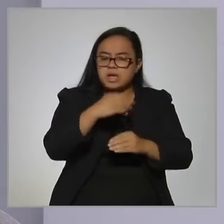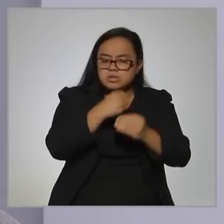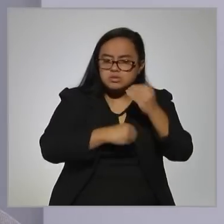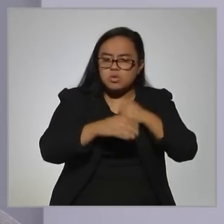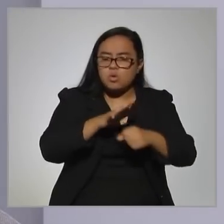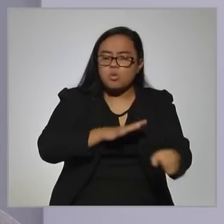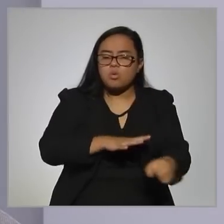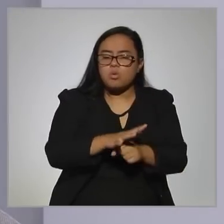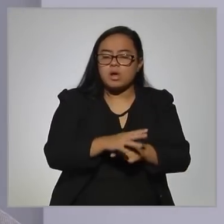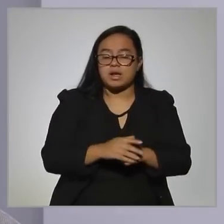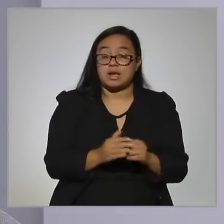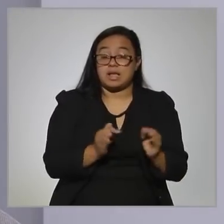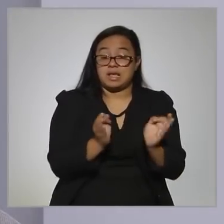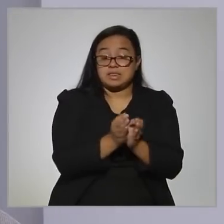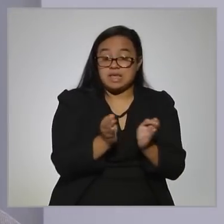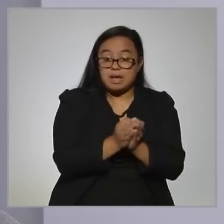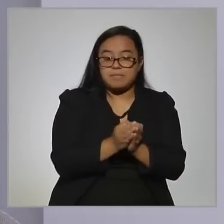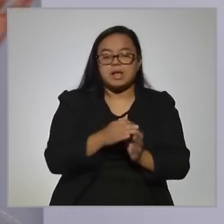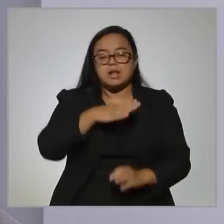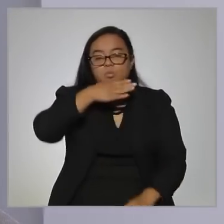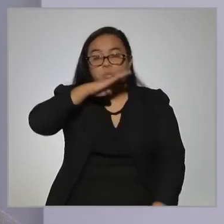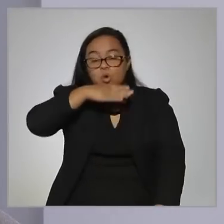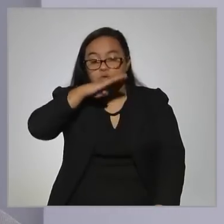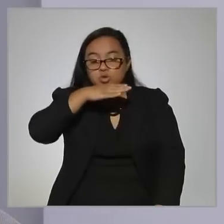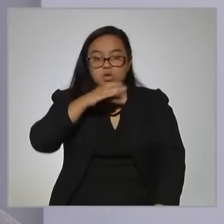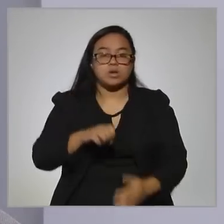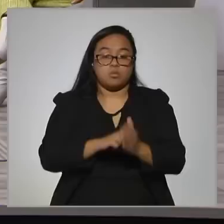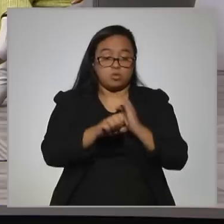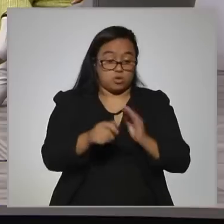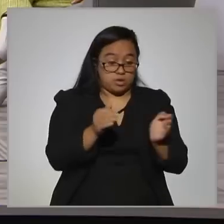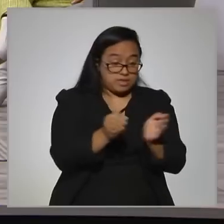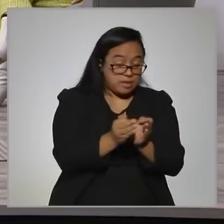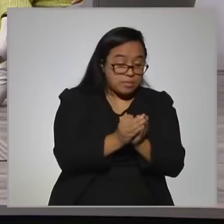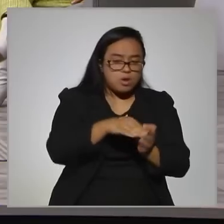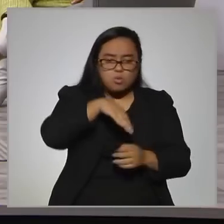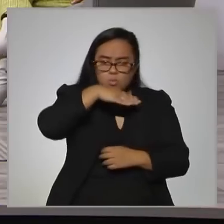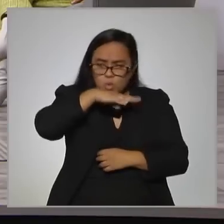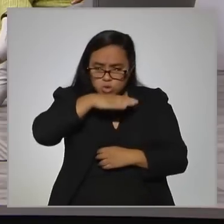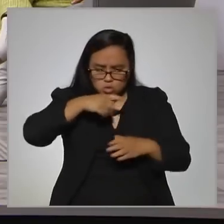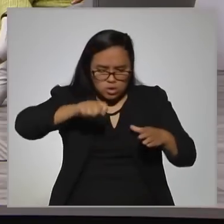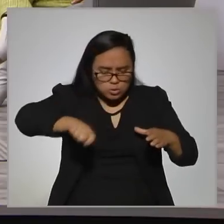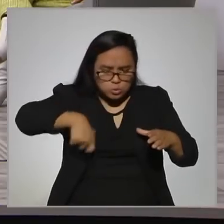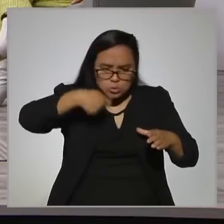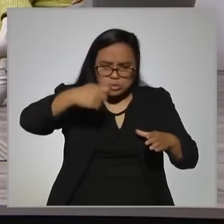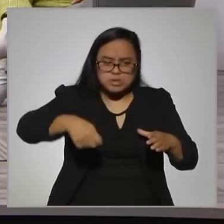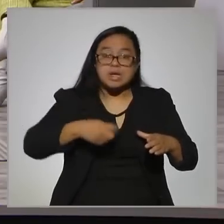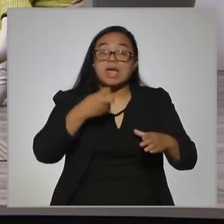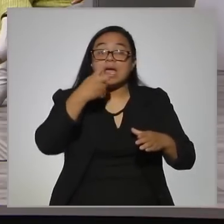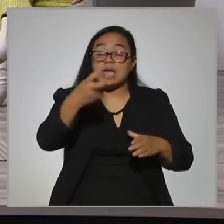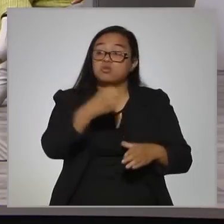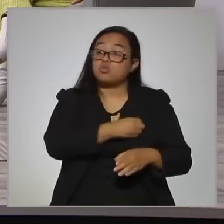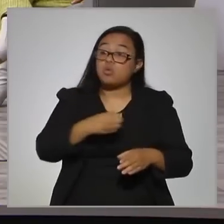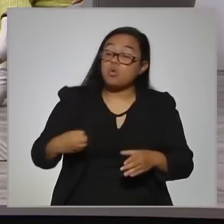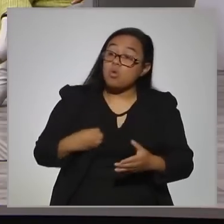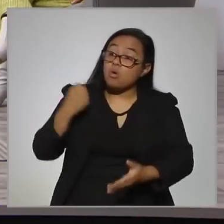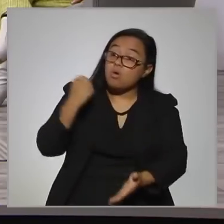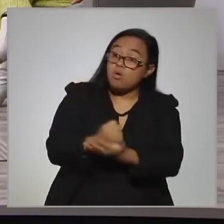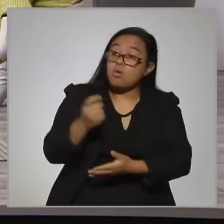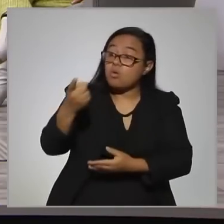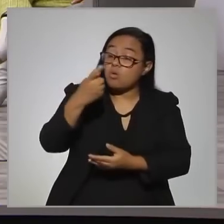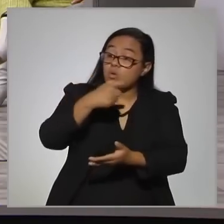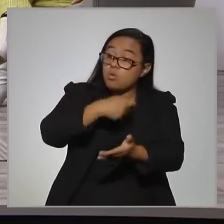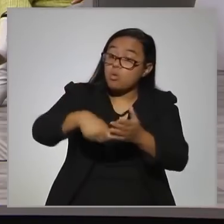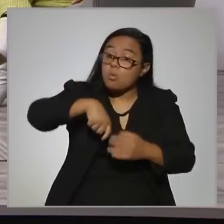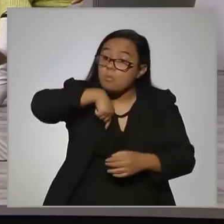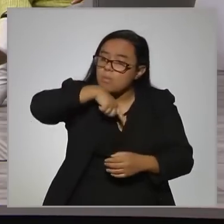comía era tamales y pozole. Si yo tengo mis tamales y mi pozole, tampoco estoy obligada a tener que